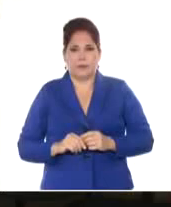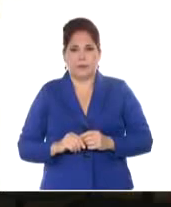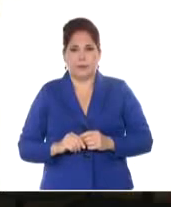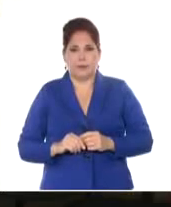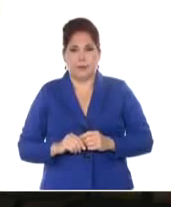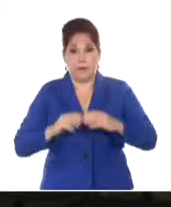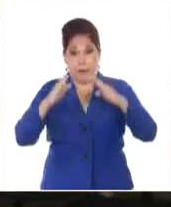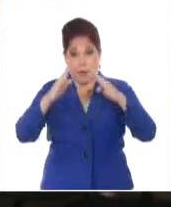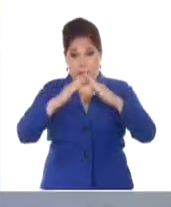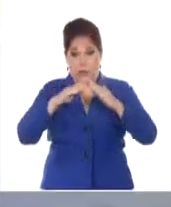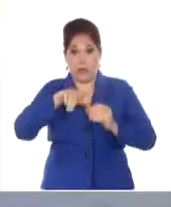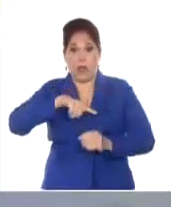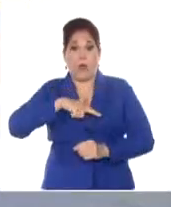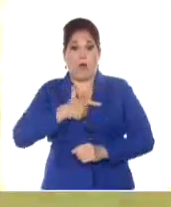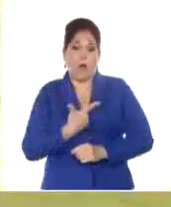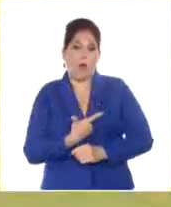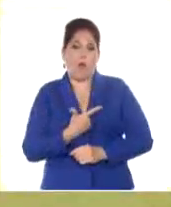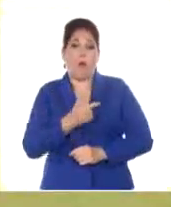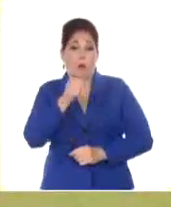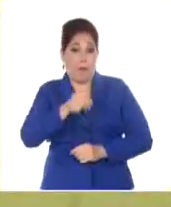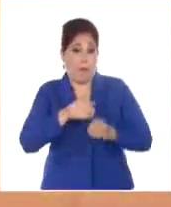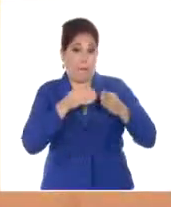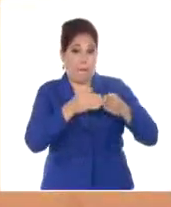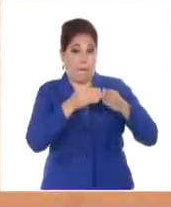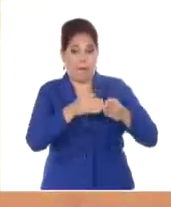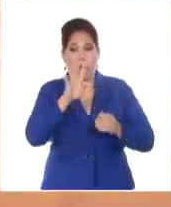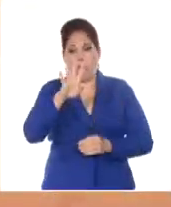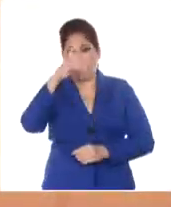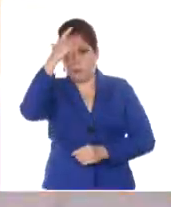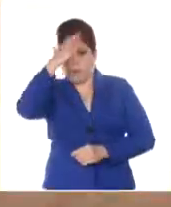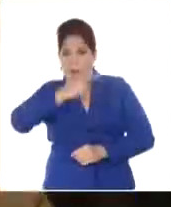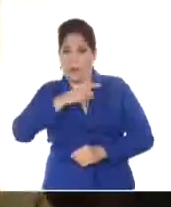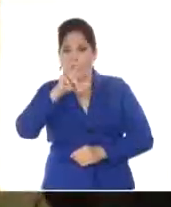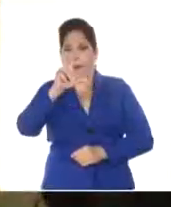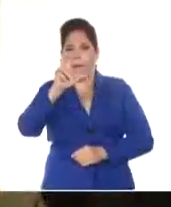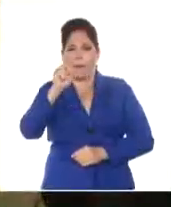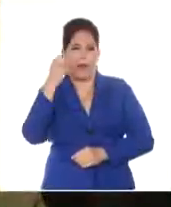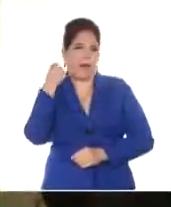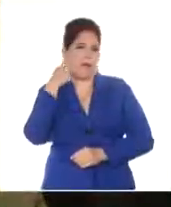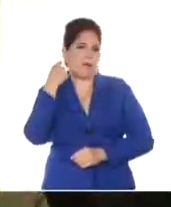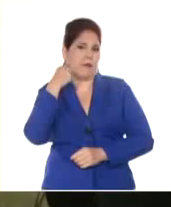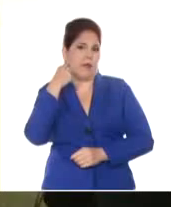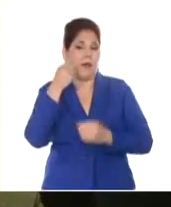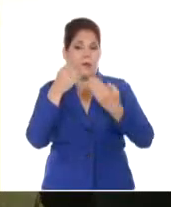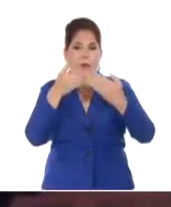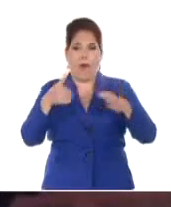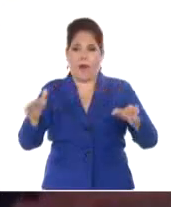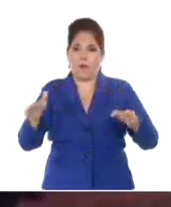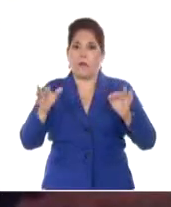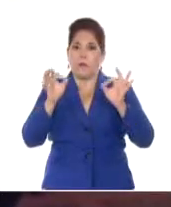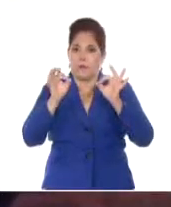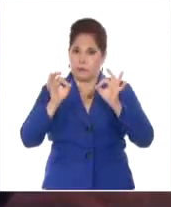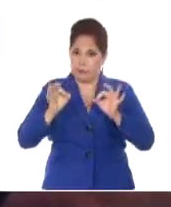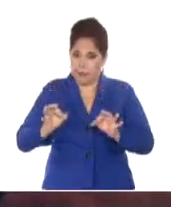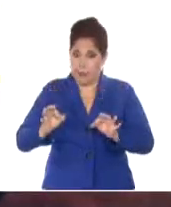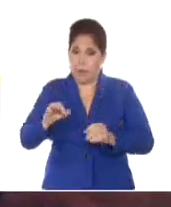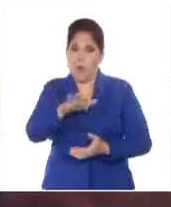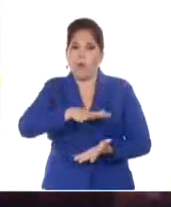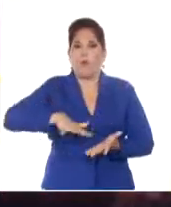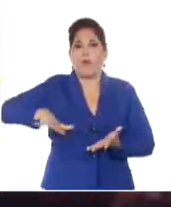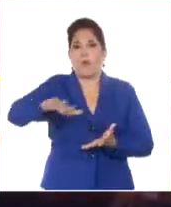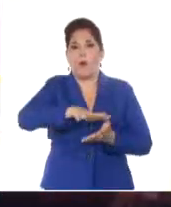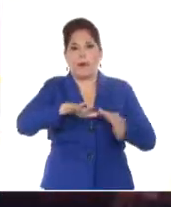La Casa del Joven Creador de Bayamo este 4 de abril llegó a sus 20 años de haber abierto sus puertas, espacio de